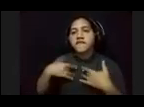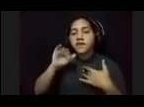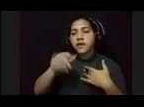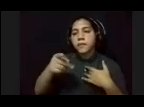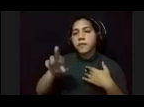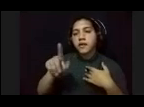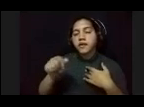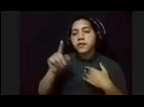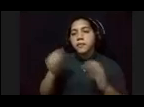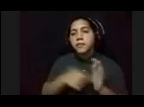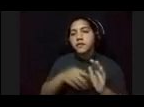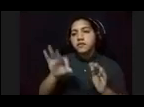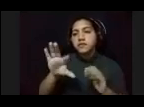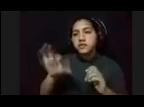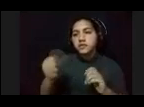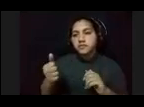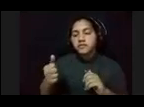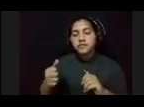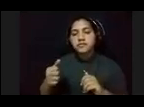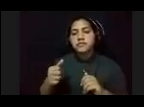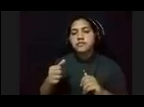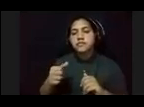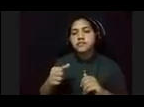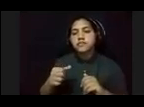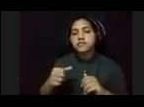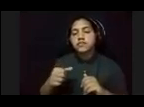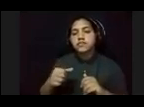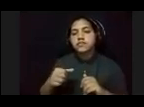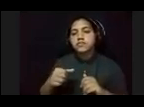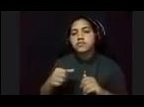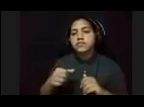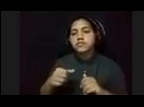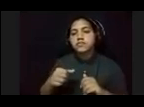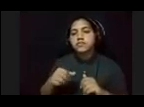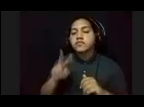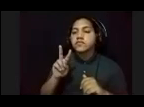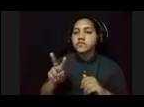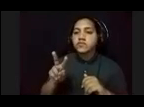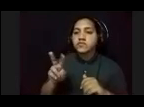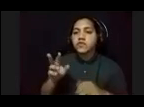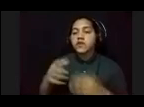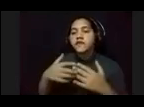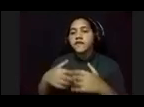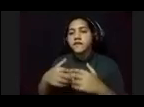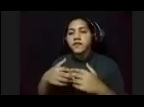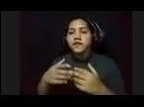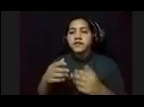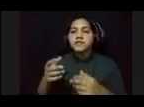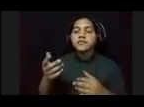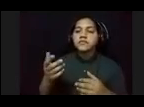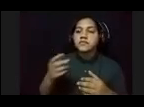el 1910, como son 2 capataz laborando en fábrica de tabaco, una cocinera en el hospital